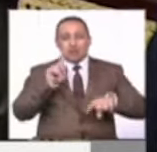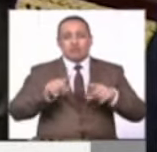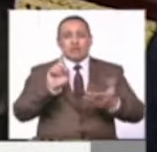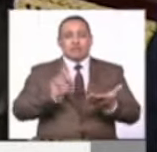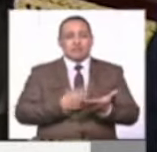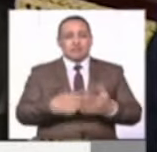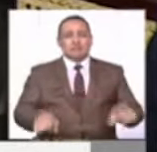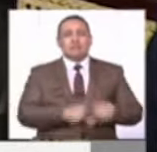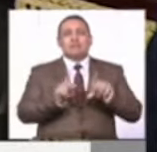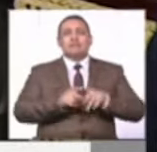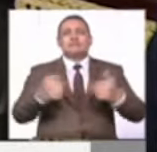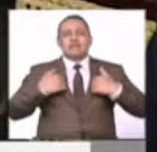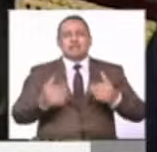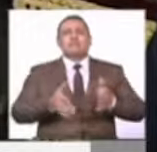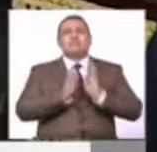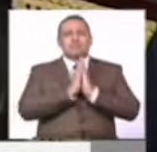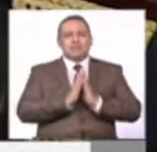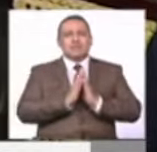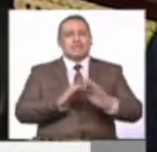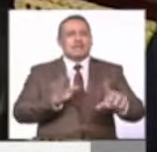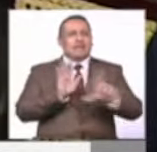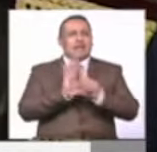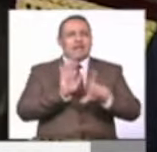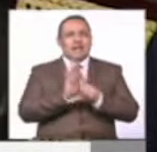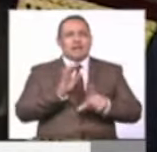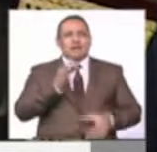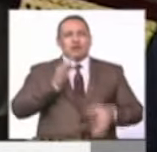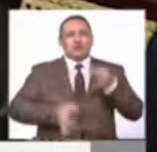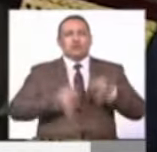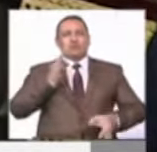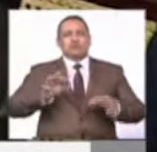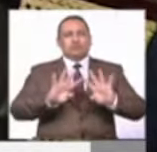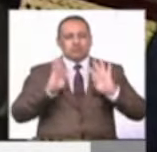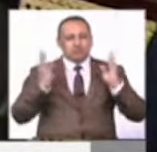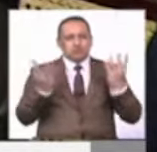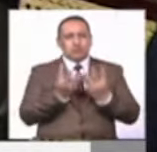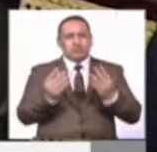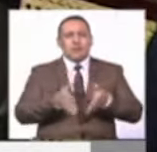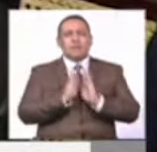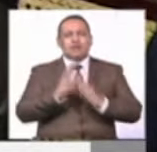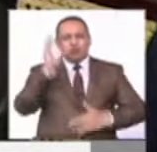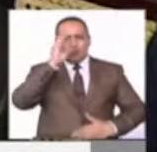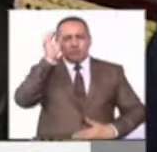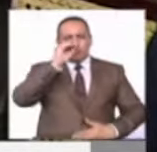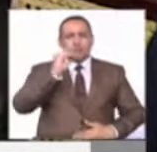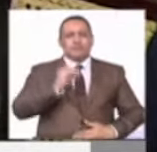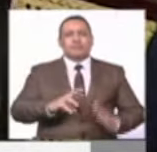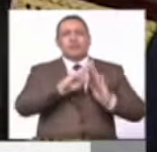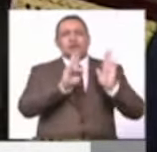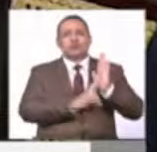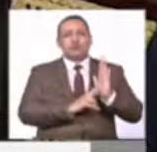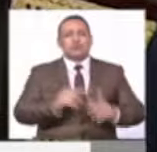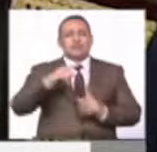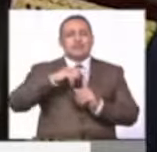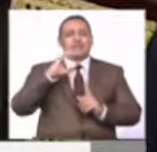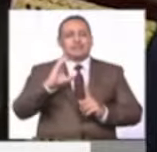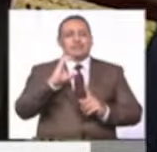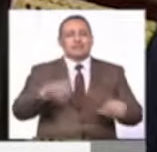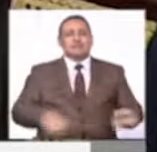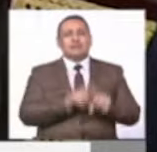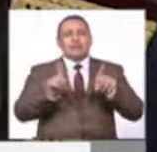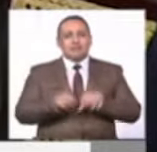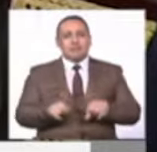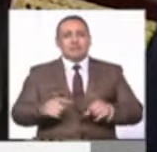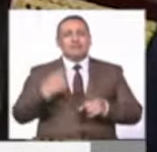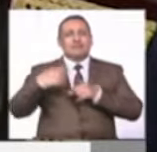tiene que convocar a plenos jurisdiccionales para uniformizar criterios en las resoluciones del tribunal constitucional y de